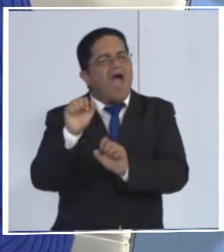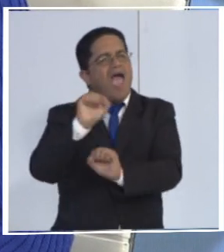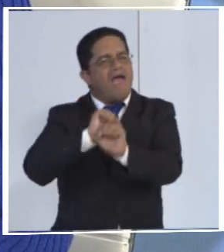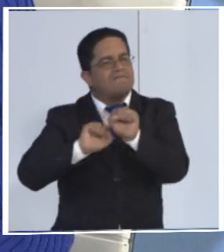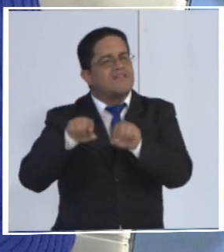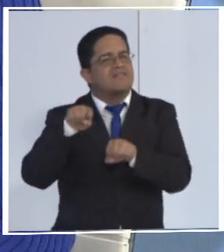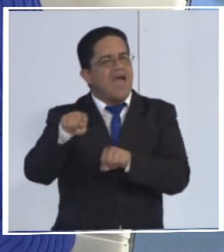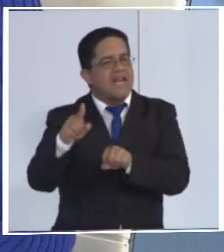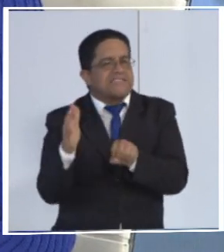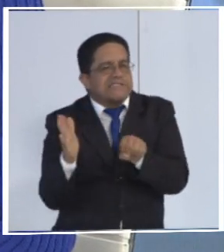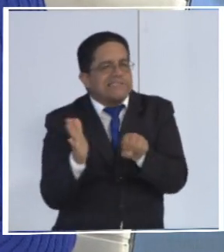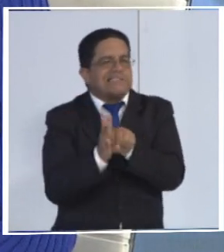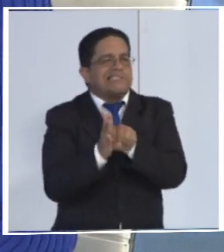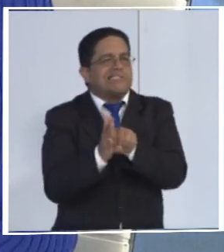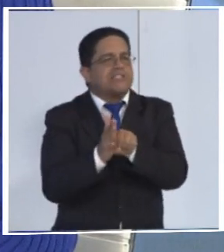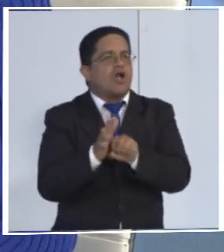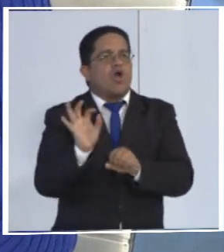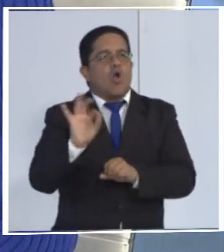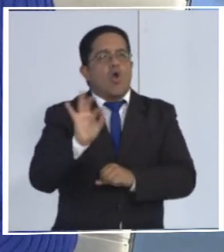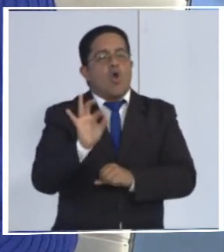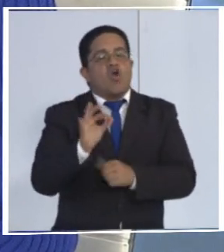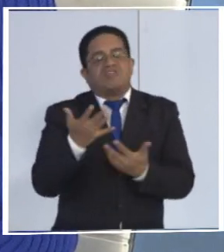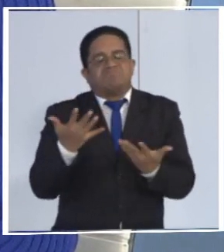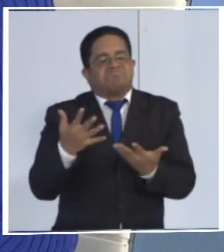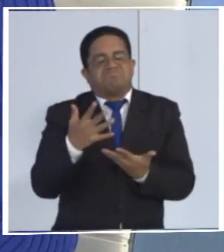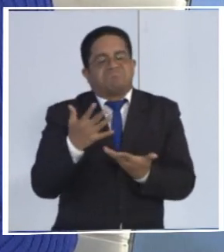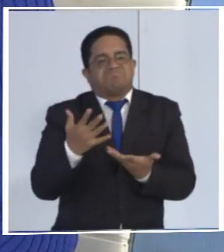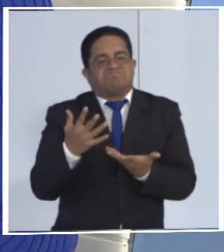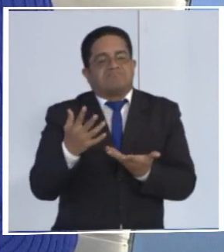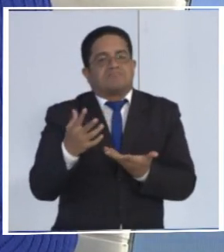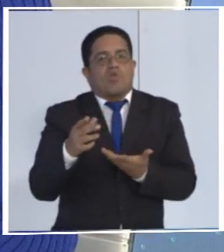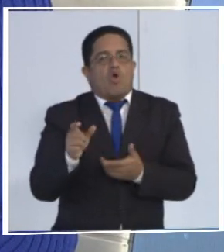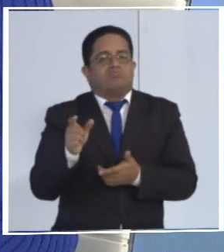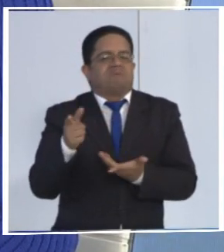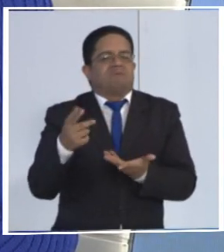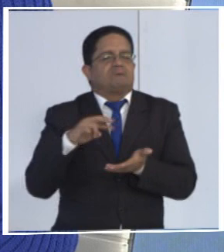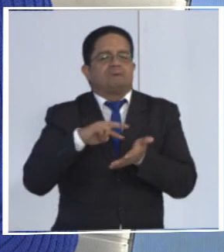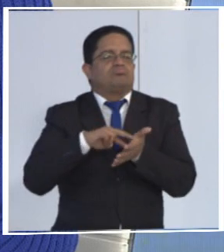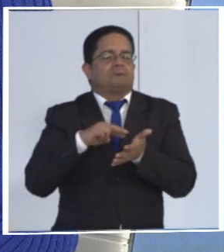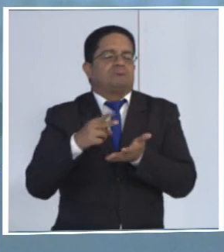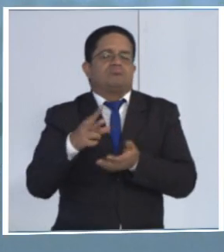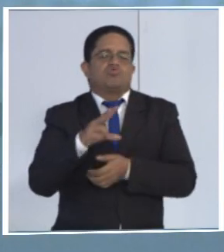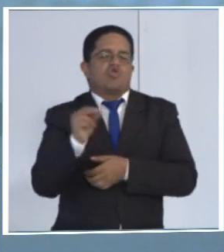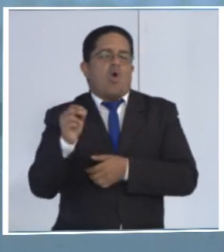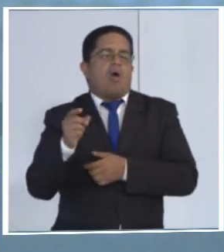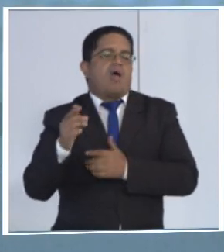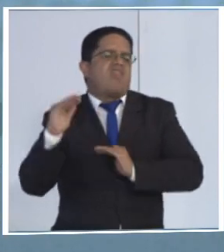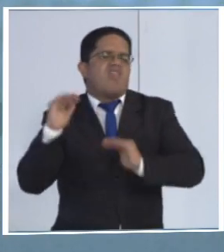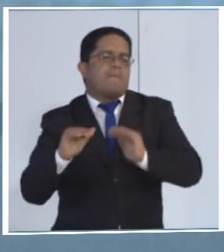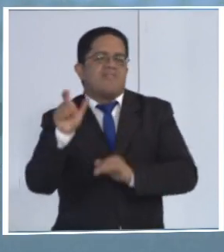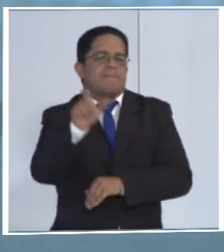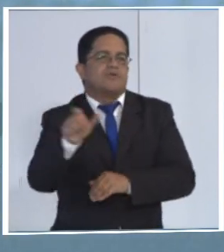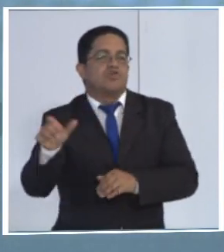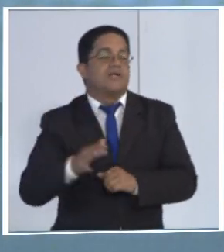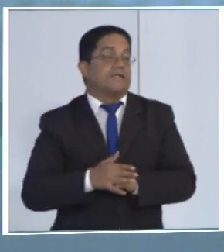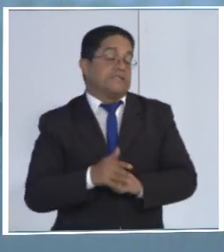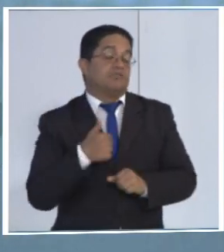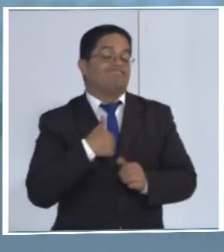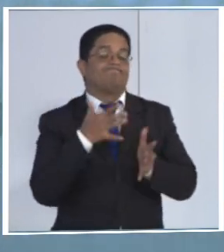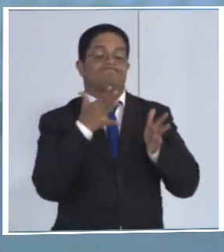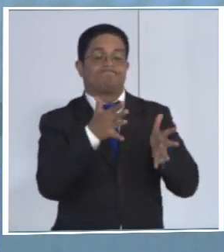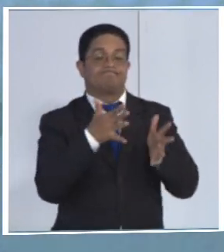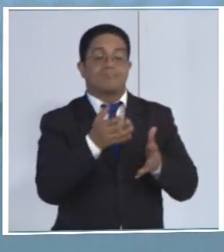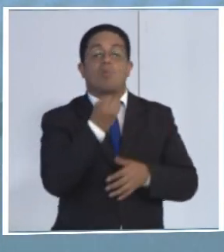no se obstruya o realmente no depende tanto del paciente? Bueno, nuestra recomendación favorita es la fibra, tener